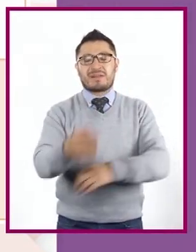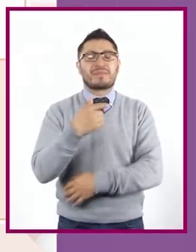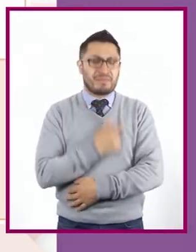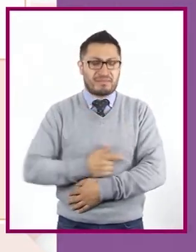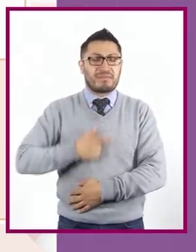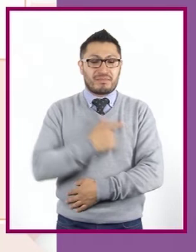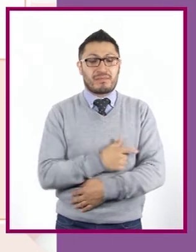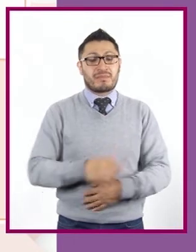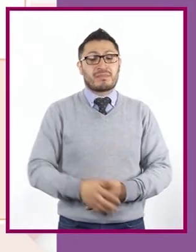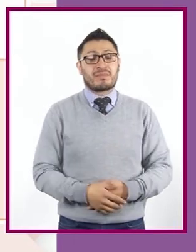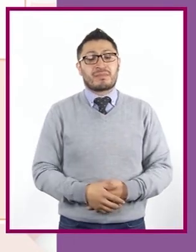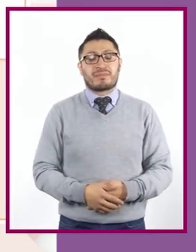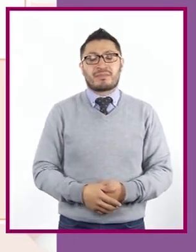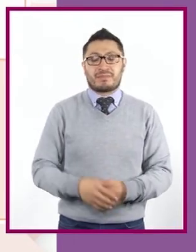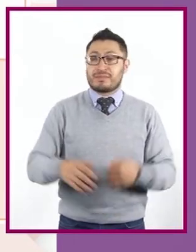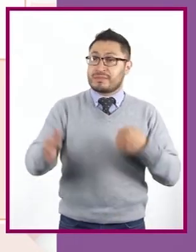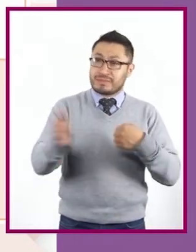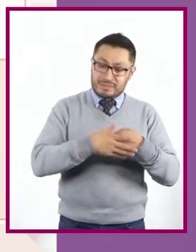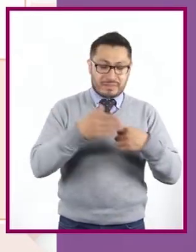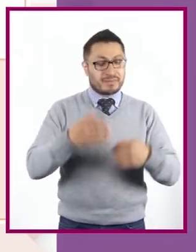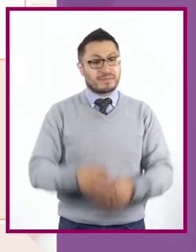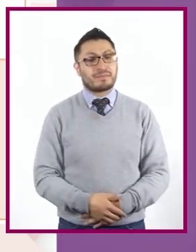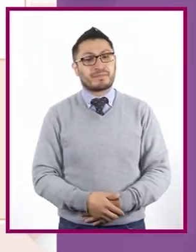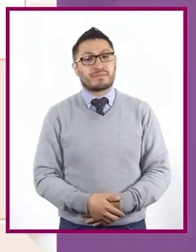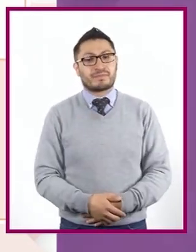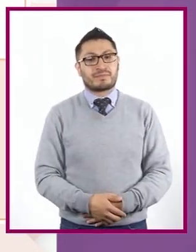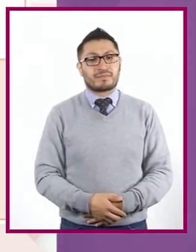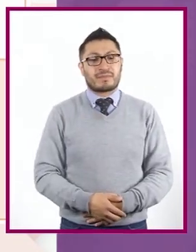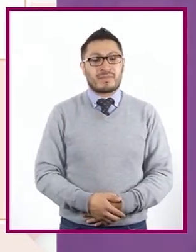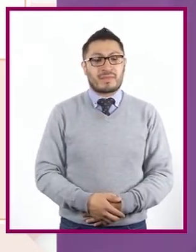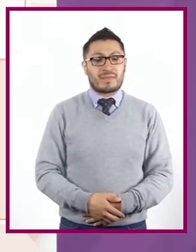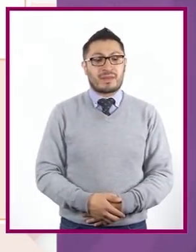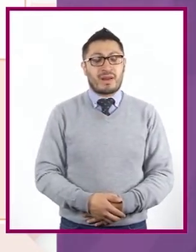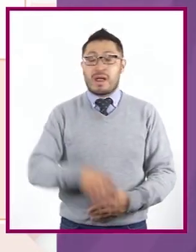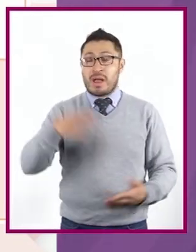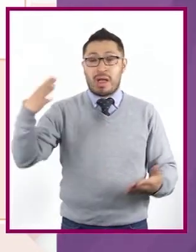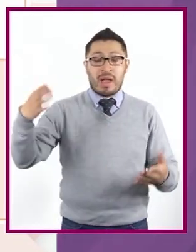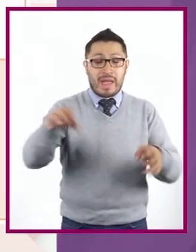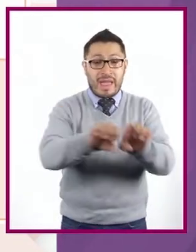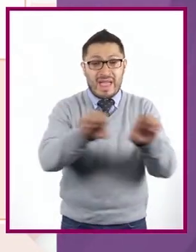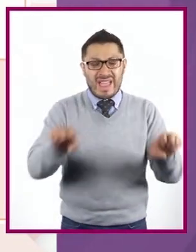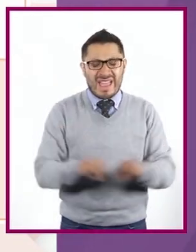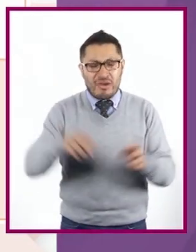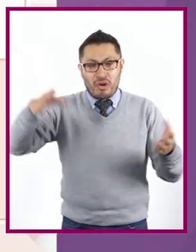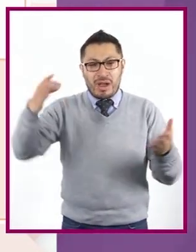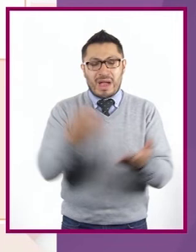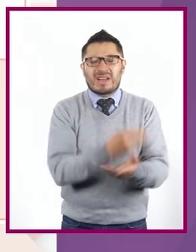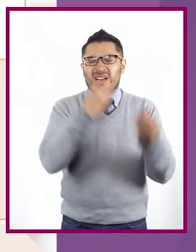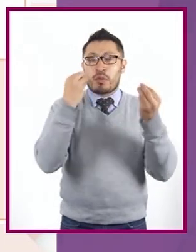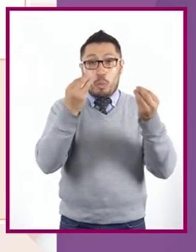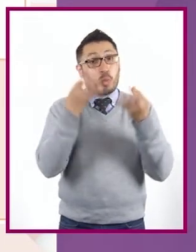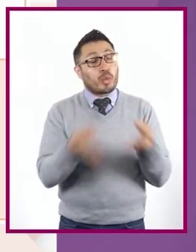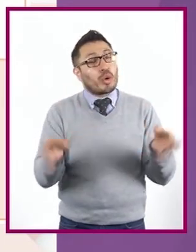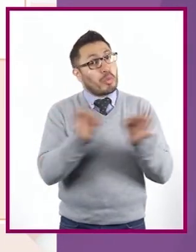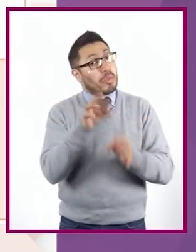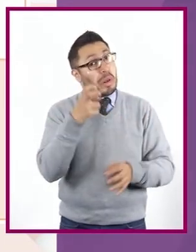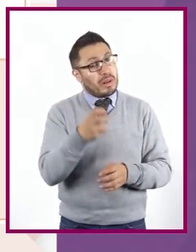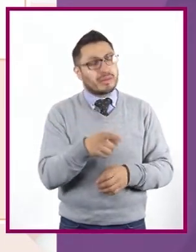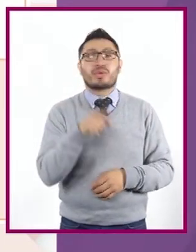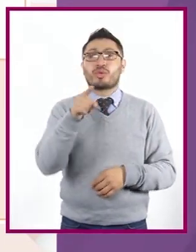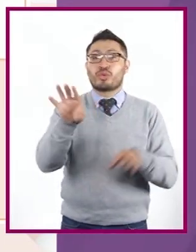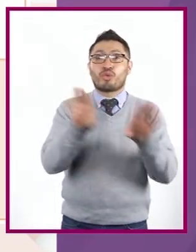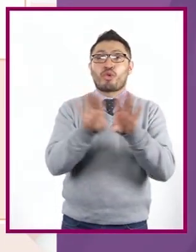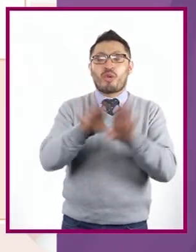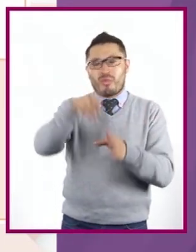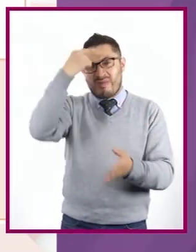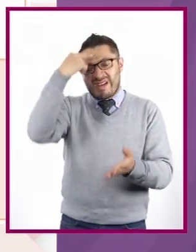agrada! Veamos el siguiente. La victoria de nuestro equipo fue importantísima. ¿Cómo crees que